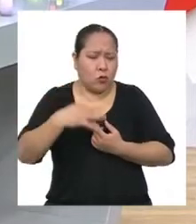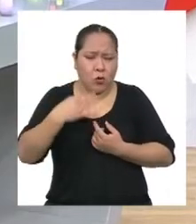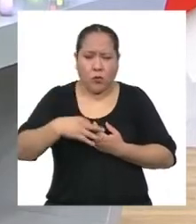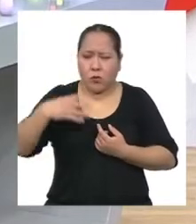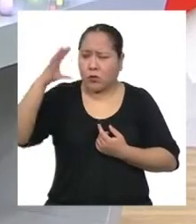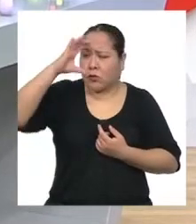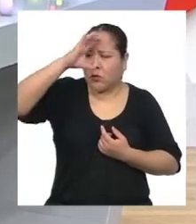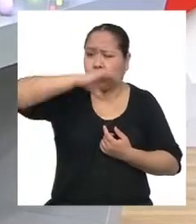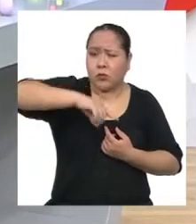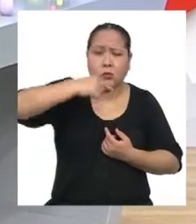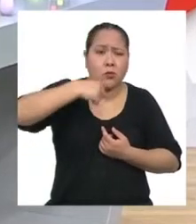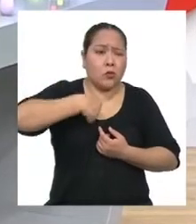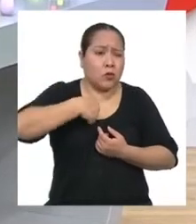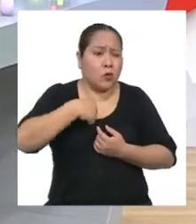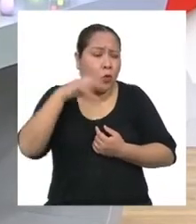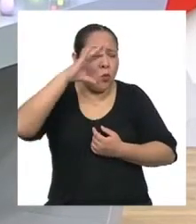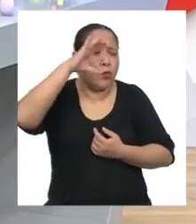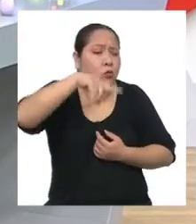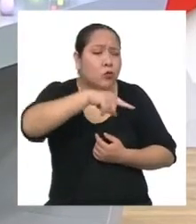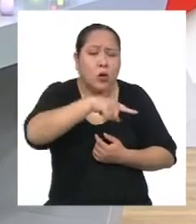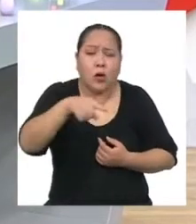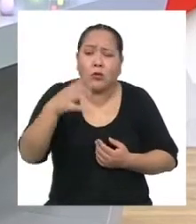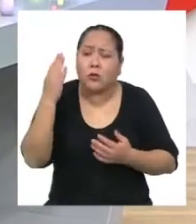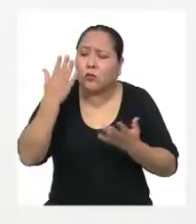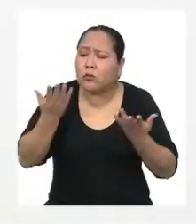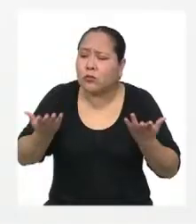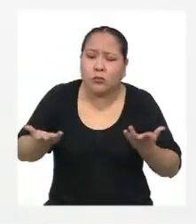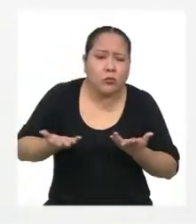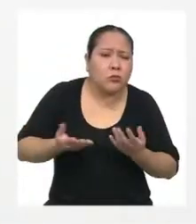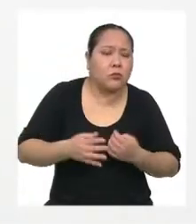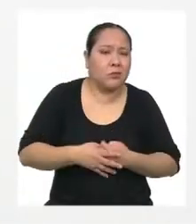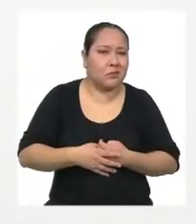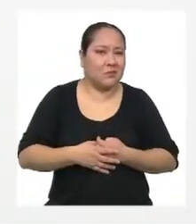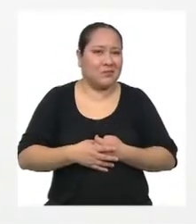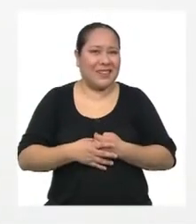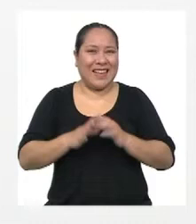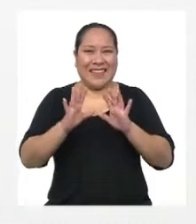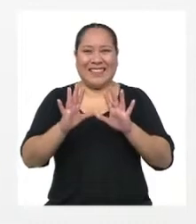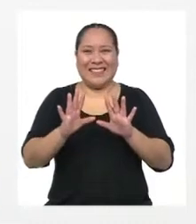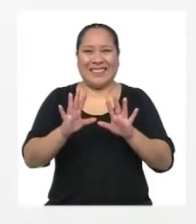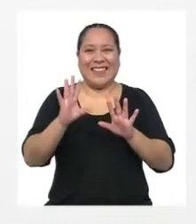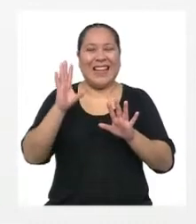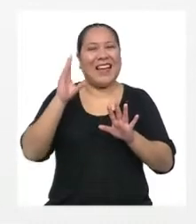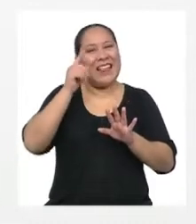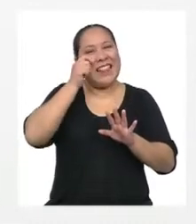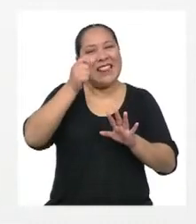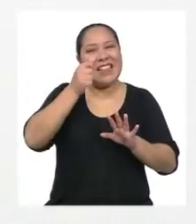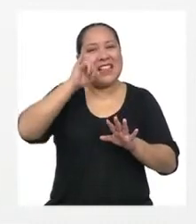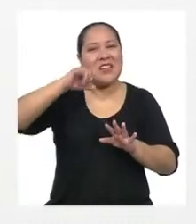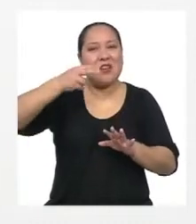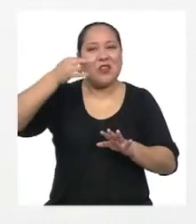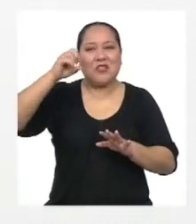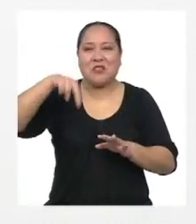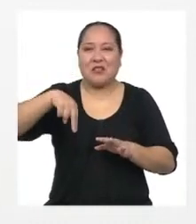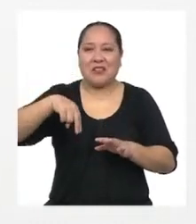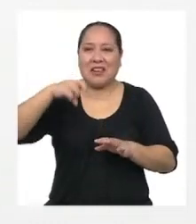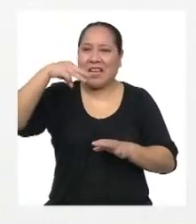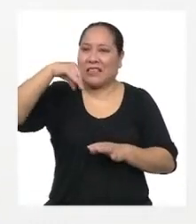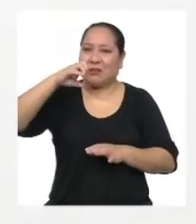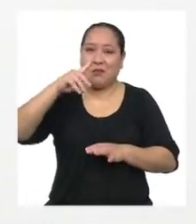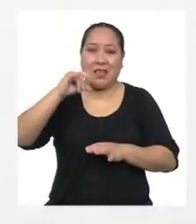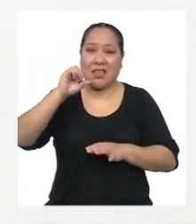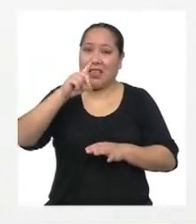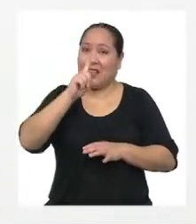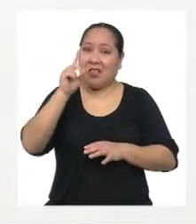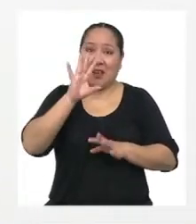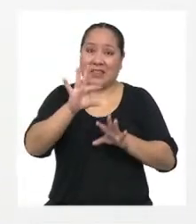vanguardia, me estoy adelantando. Pero Detective John, las medidas de tendencia central no las vas a encontrar